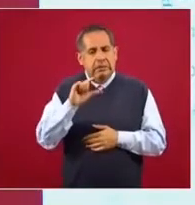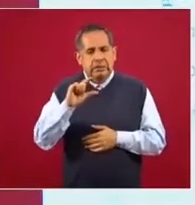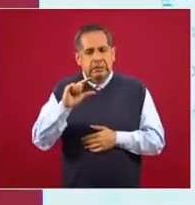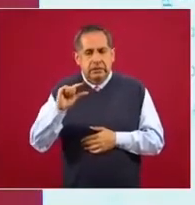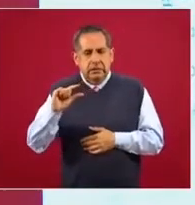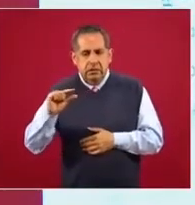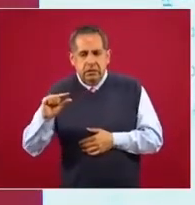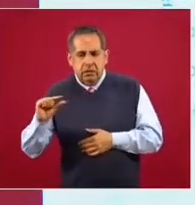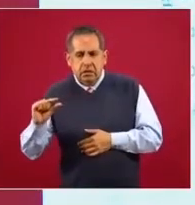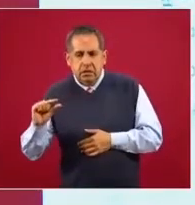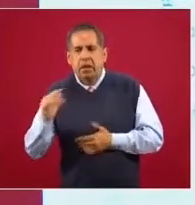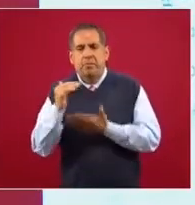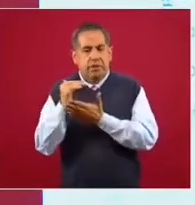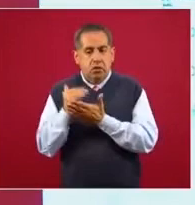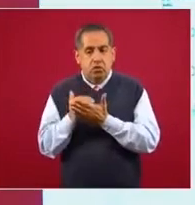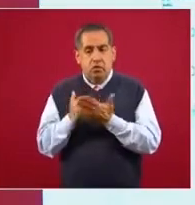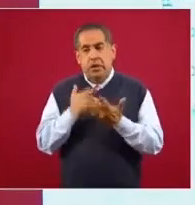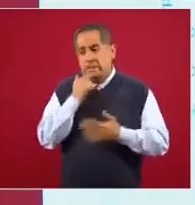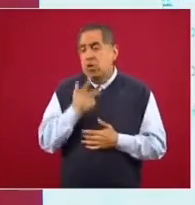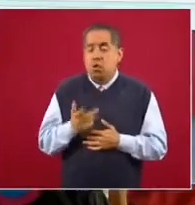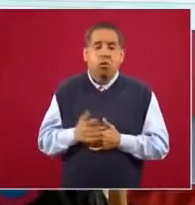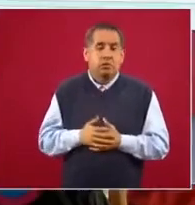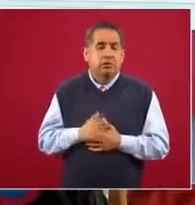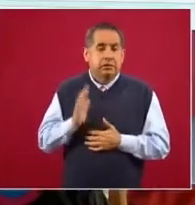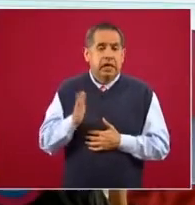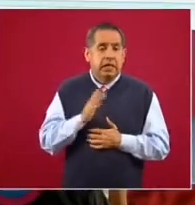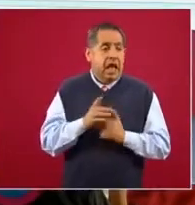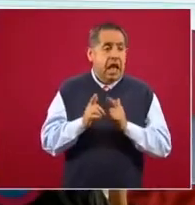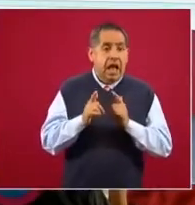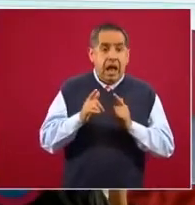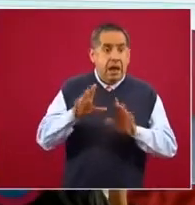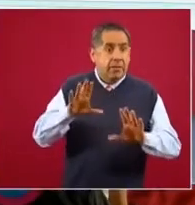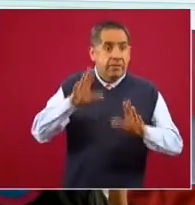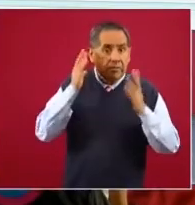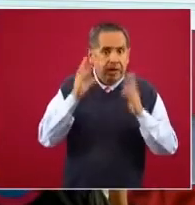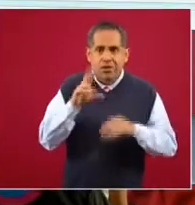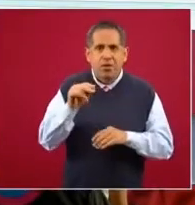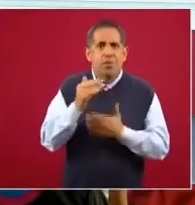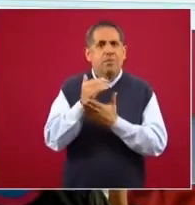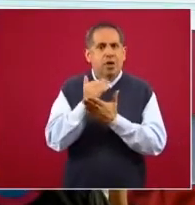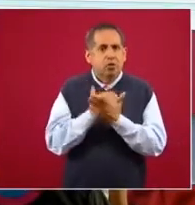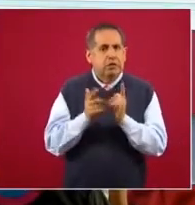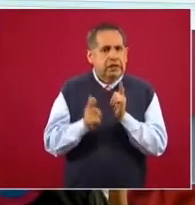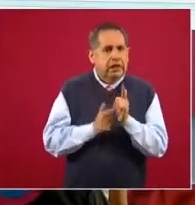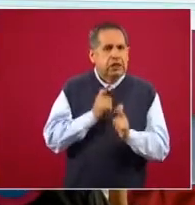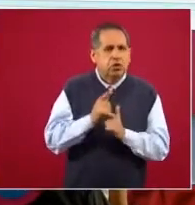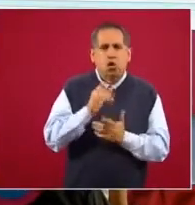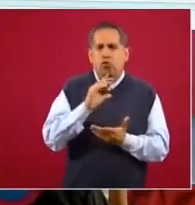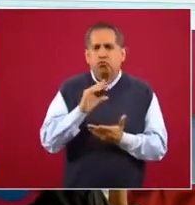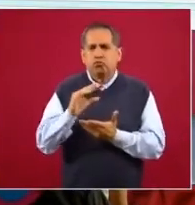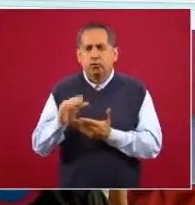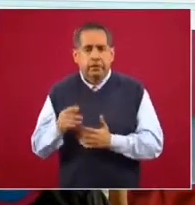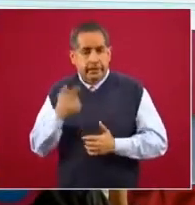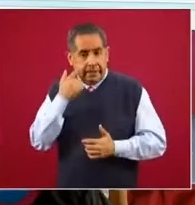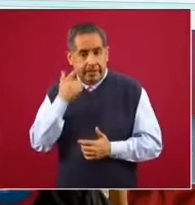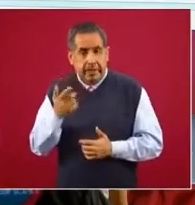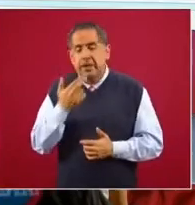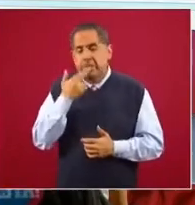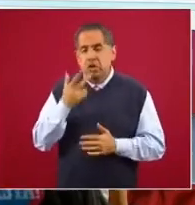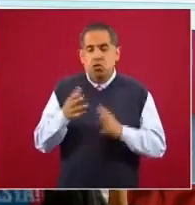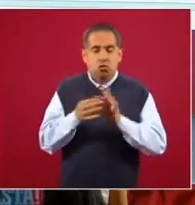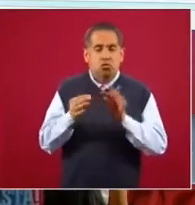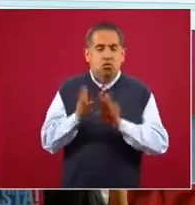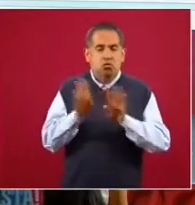lo que habla precisamente de esta disminución en la velocidad de la epidemia. Si vemos la siguiente diapositiva, veremos